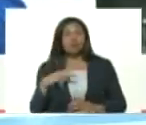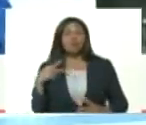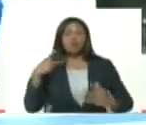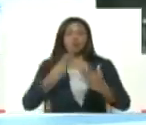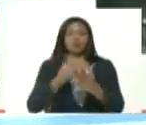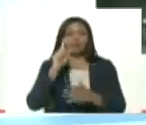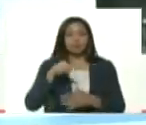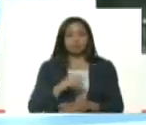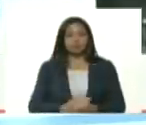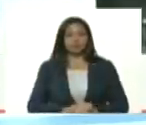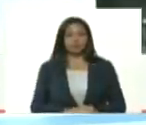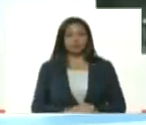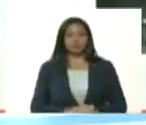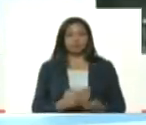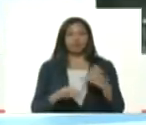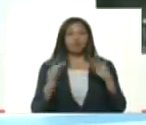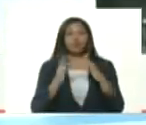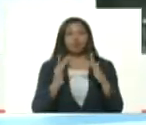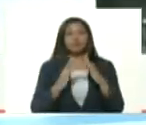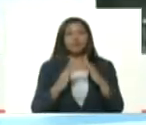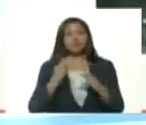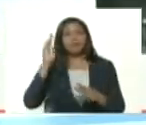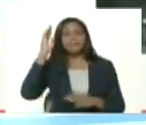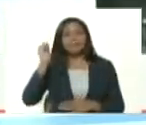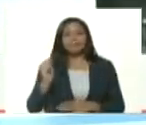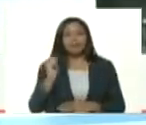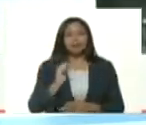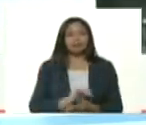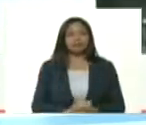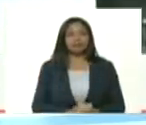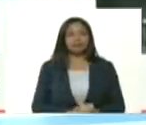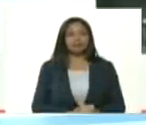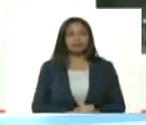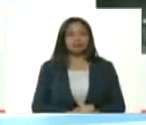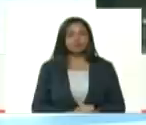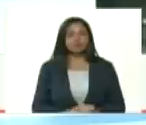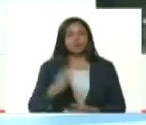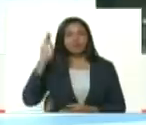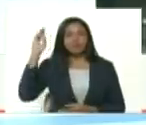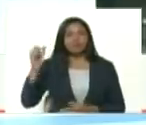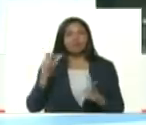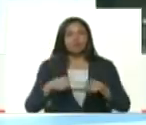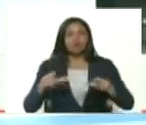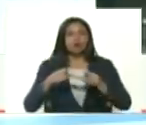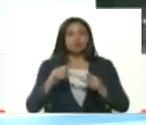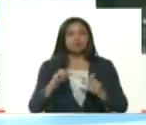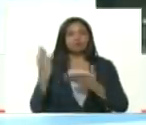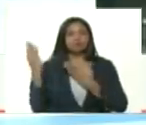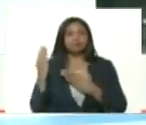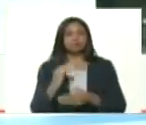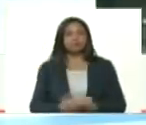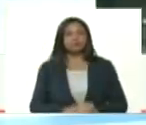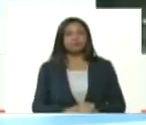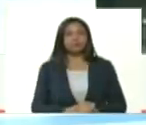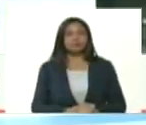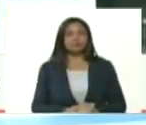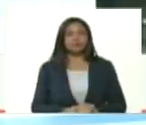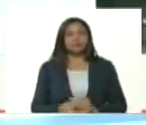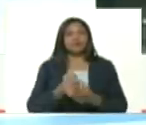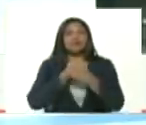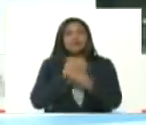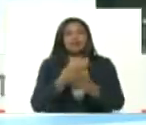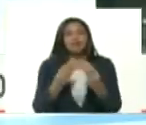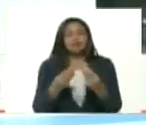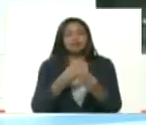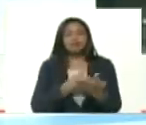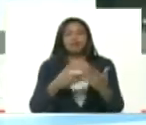voluntaria. ¿No? Vámonos directo a Petare, en el estado Miranda, en la redoma de Petare, tan querida y conocida por